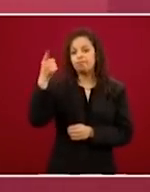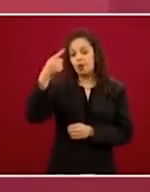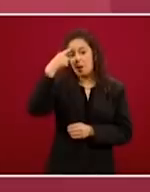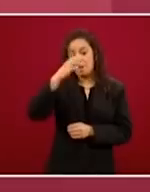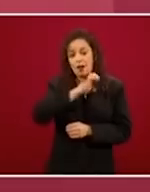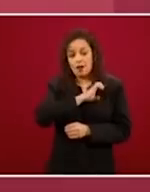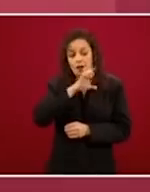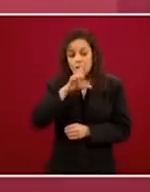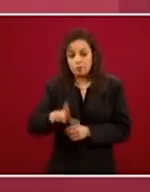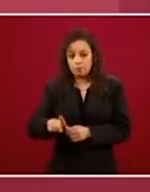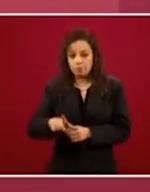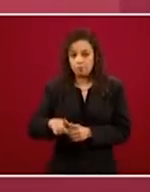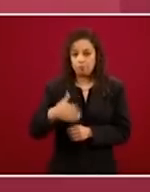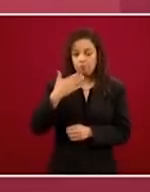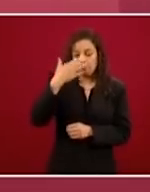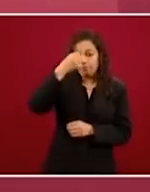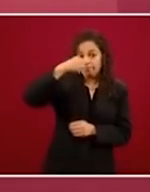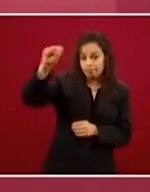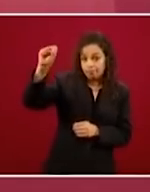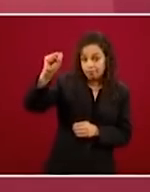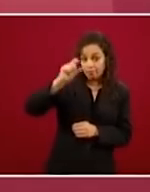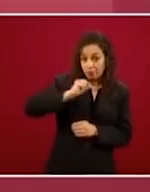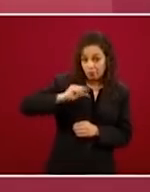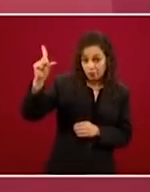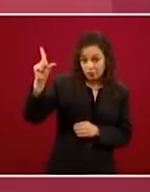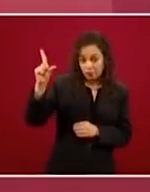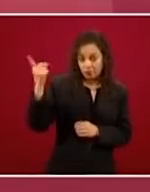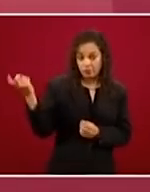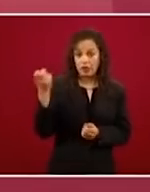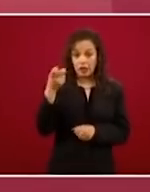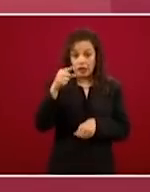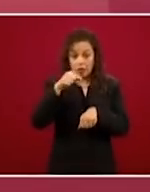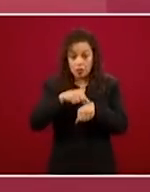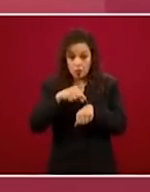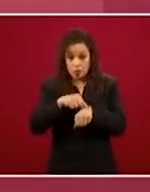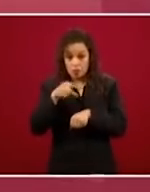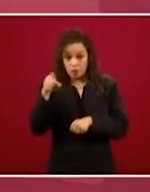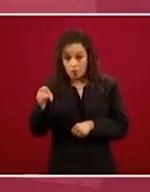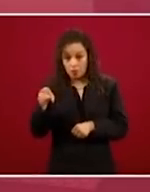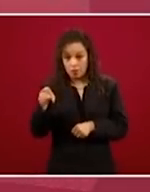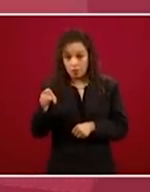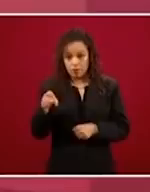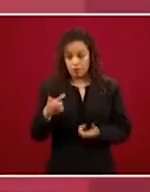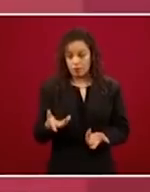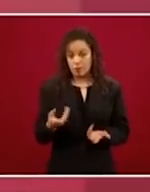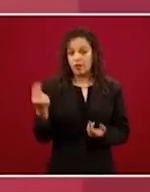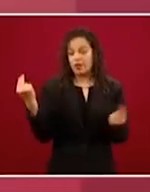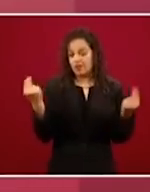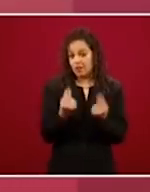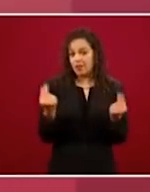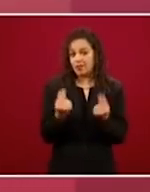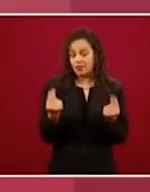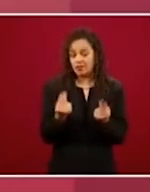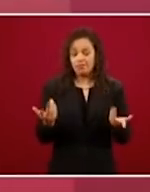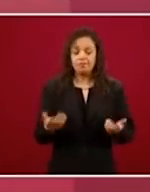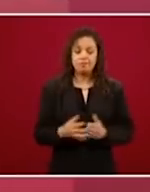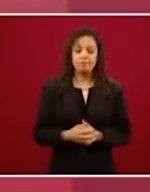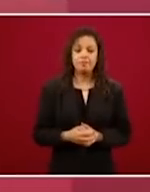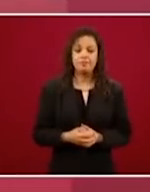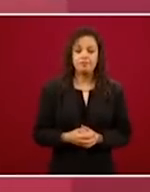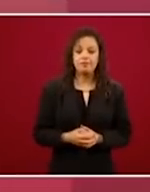para que podamos tener los médicos los especialistas les comentaba yo qué